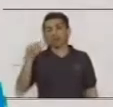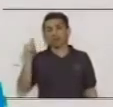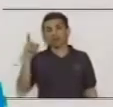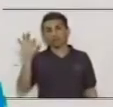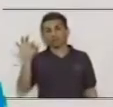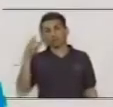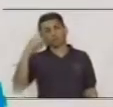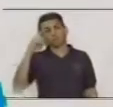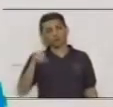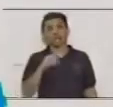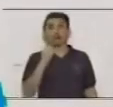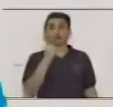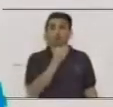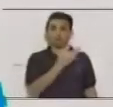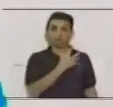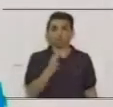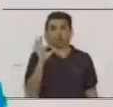letra.